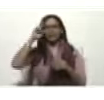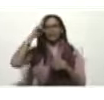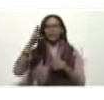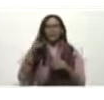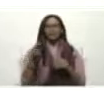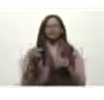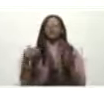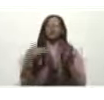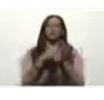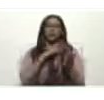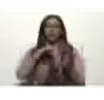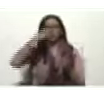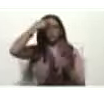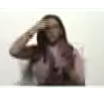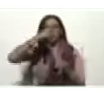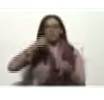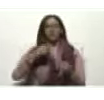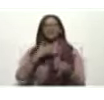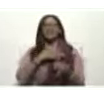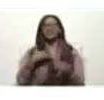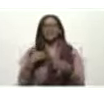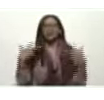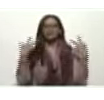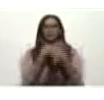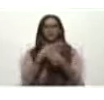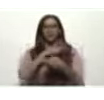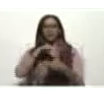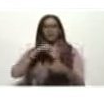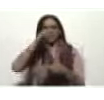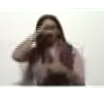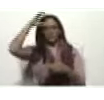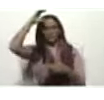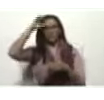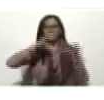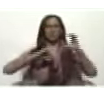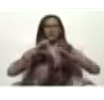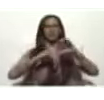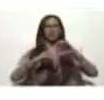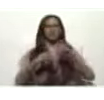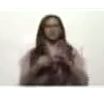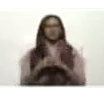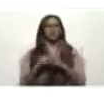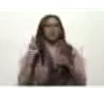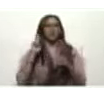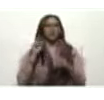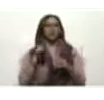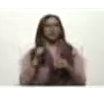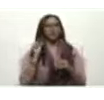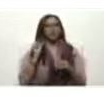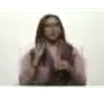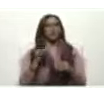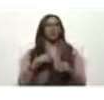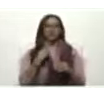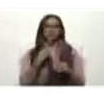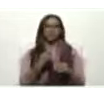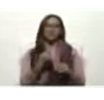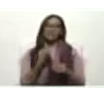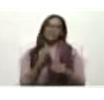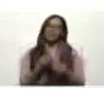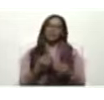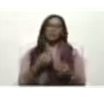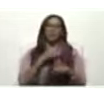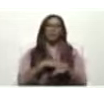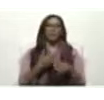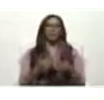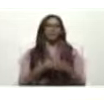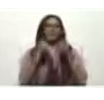nuestro pueblo quisieron censurar y castrar nuestras capacidades científicas. Usted en su momento, cuando yo le conté, y me dijo, ¿por